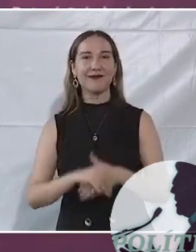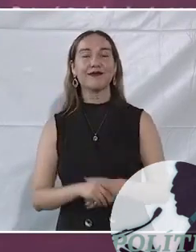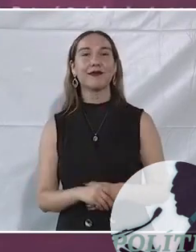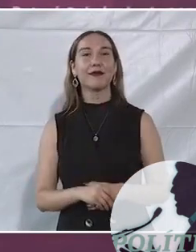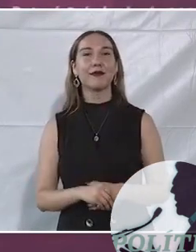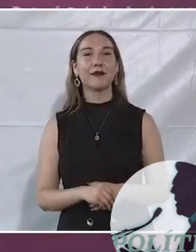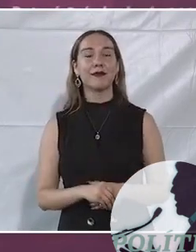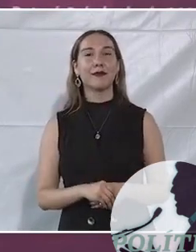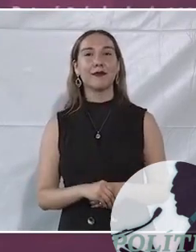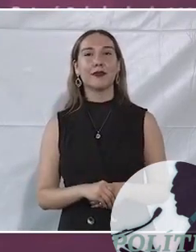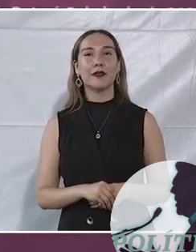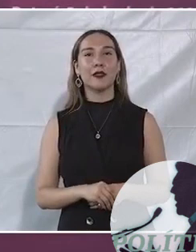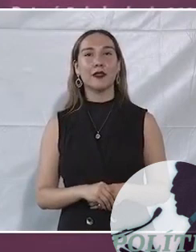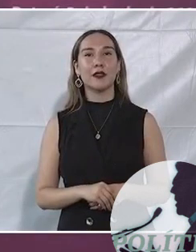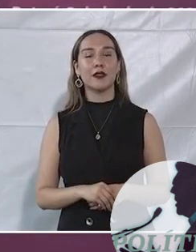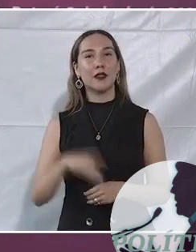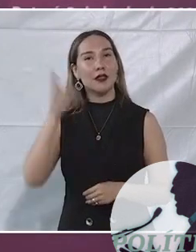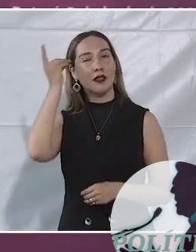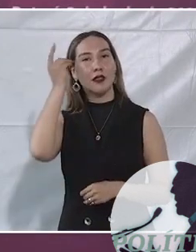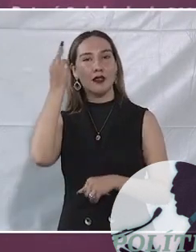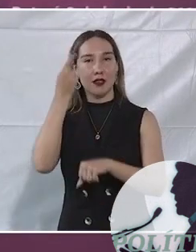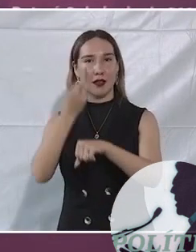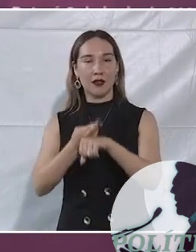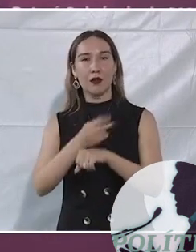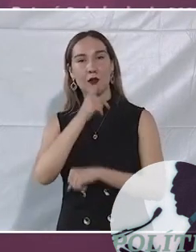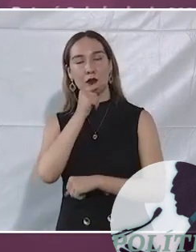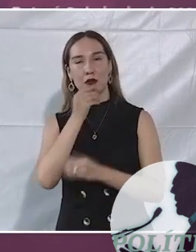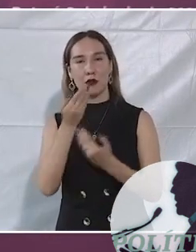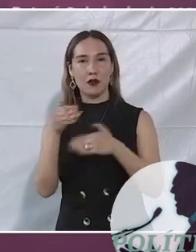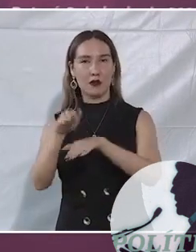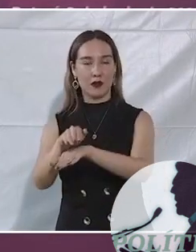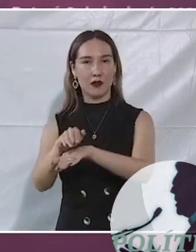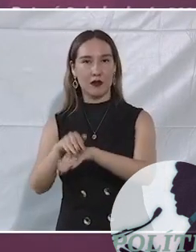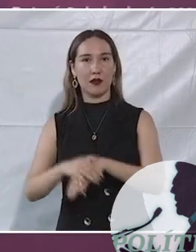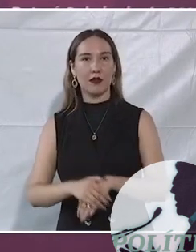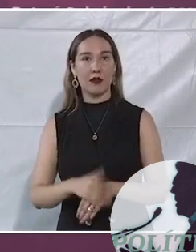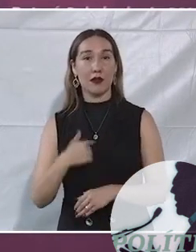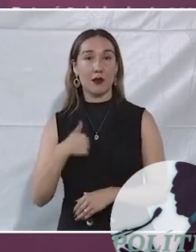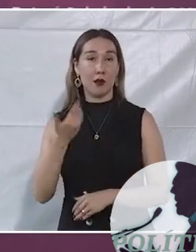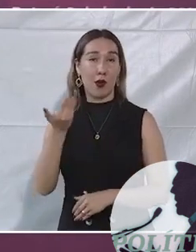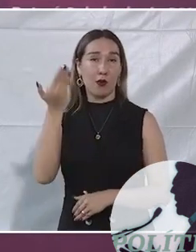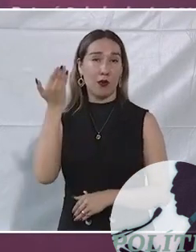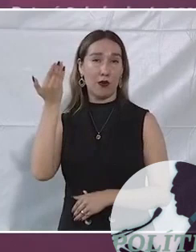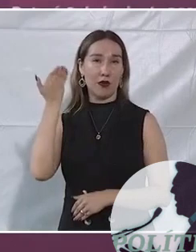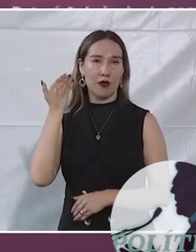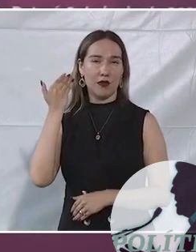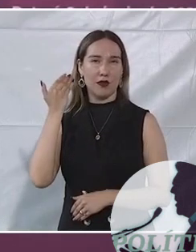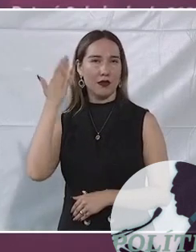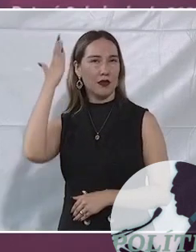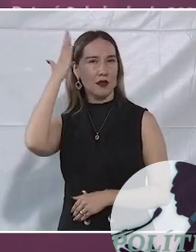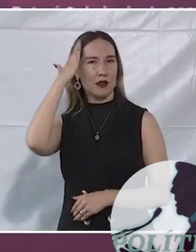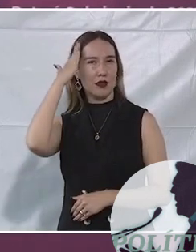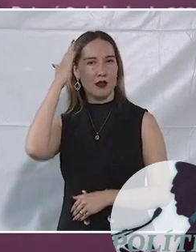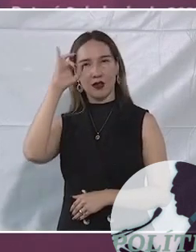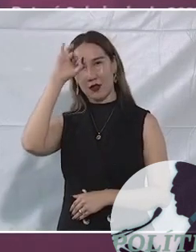Director de la policía bancaria en el tiempo que yo fui jefe de gobierno en